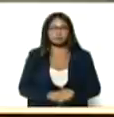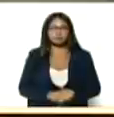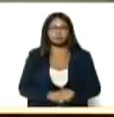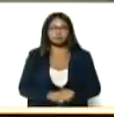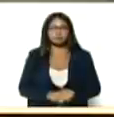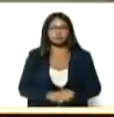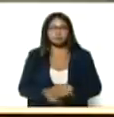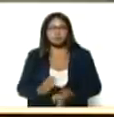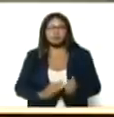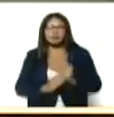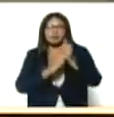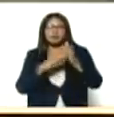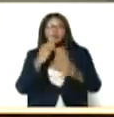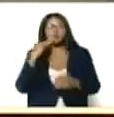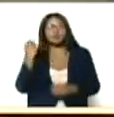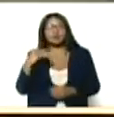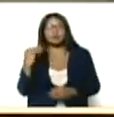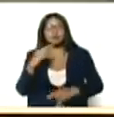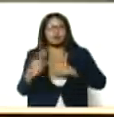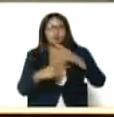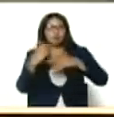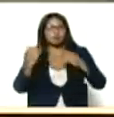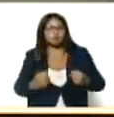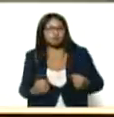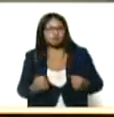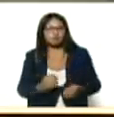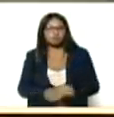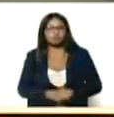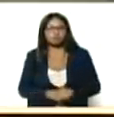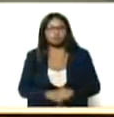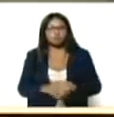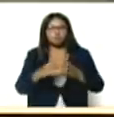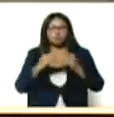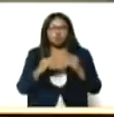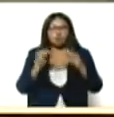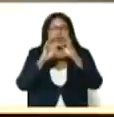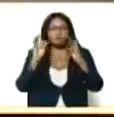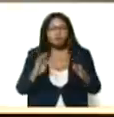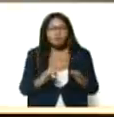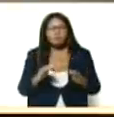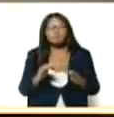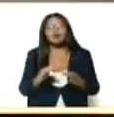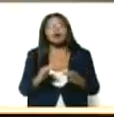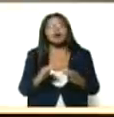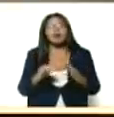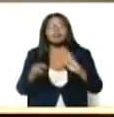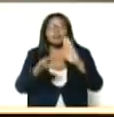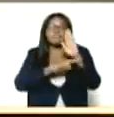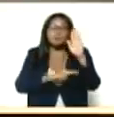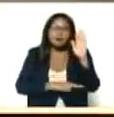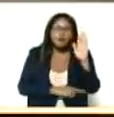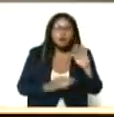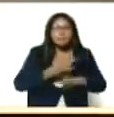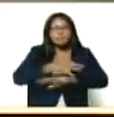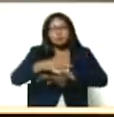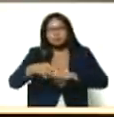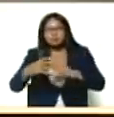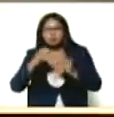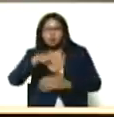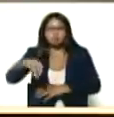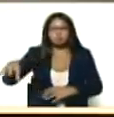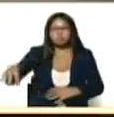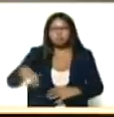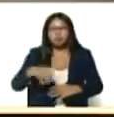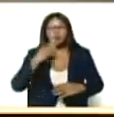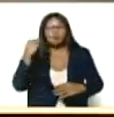liderazgo juvenil de la revolución a nivel de todas las parroquias, comunidades, municipios, estados,